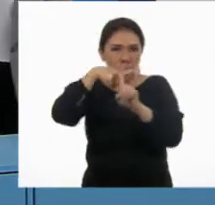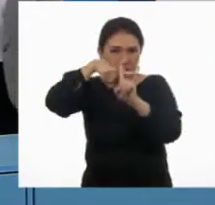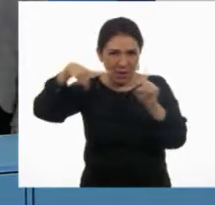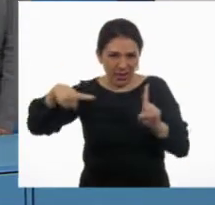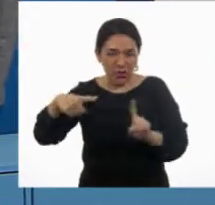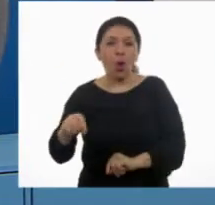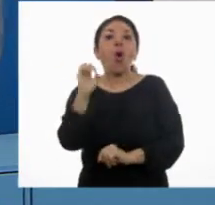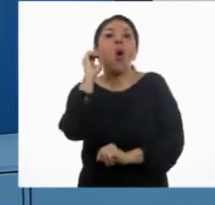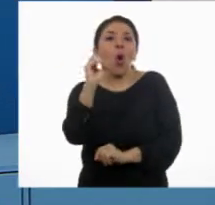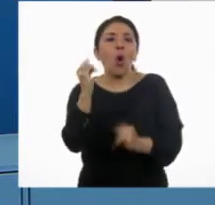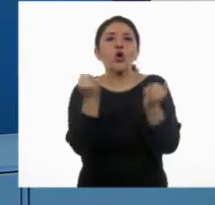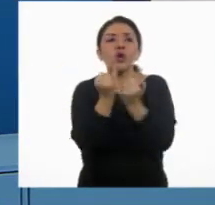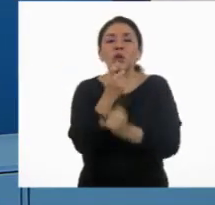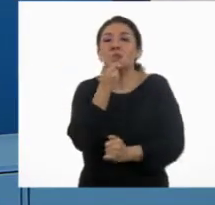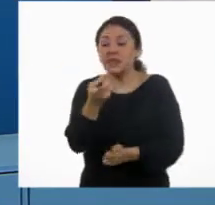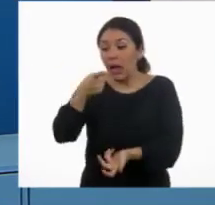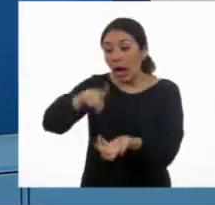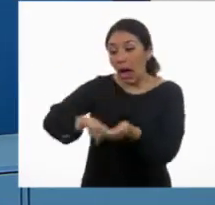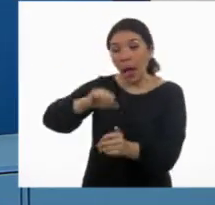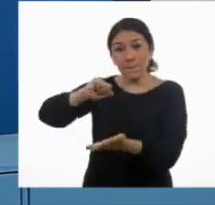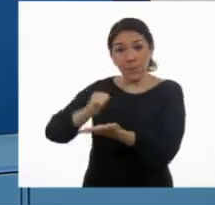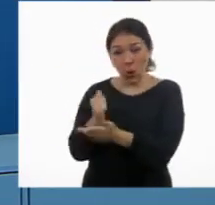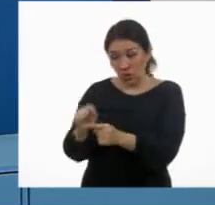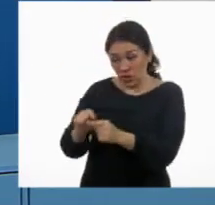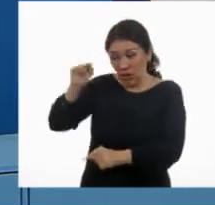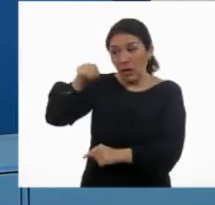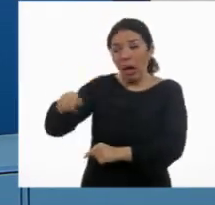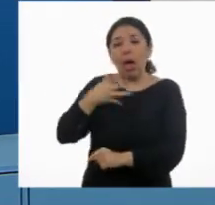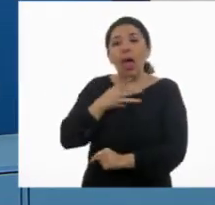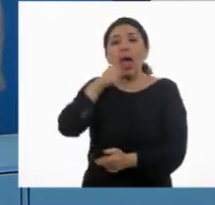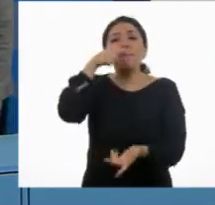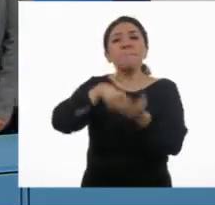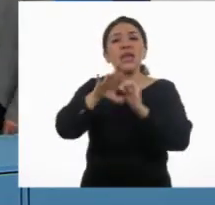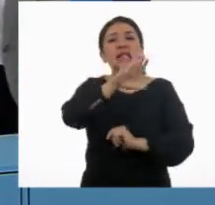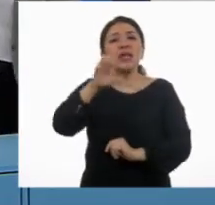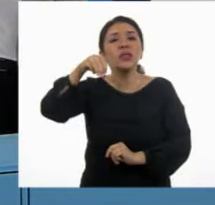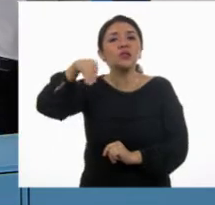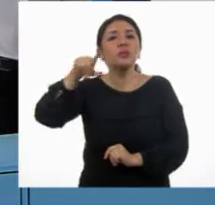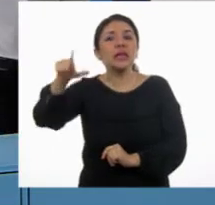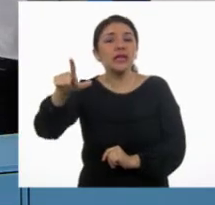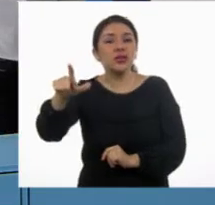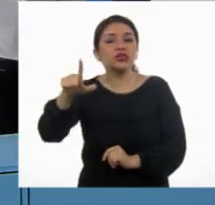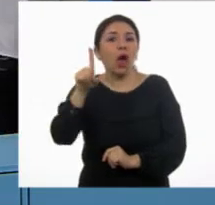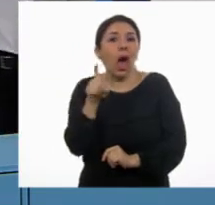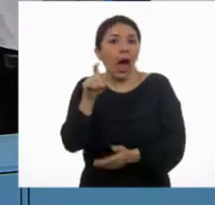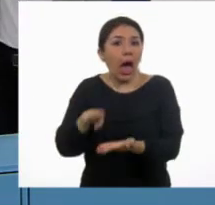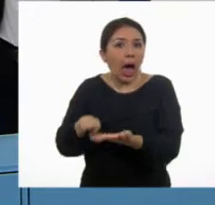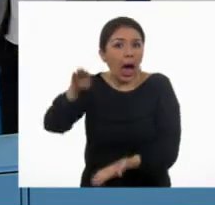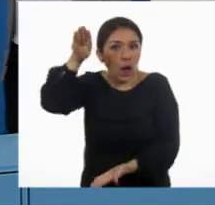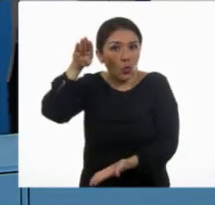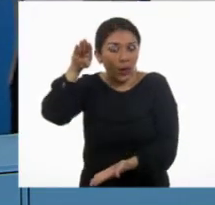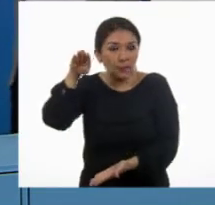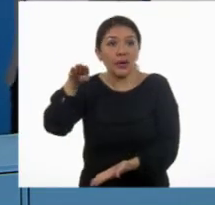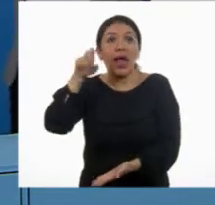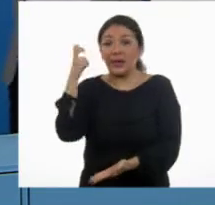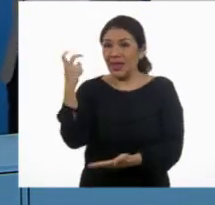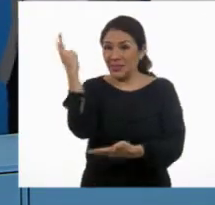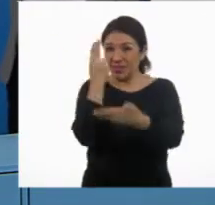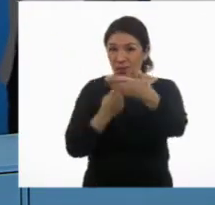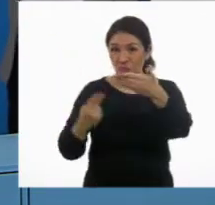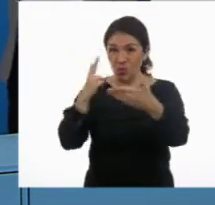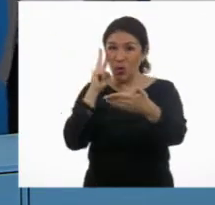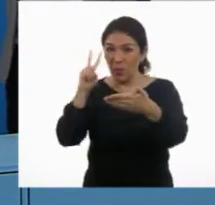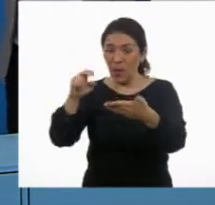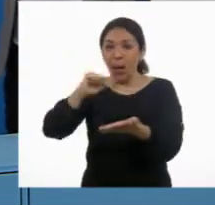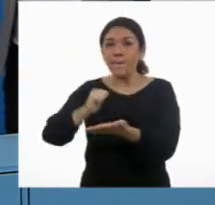decir también que la botella contiene 1.500 mililitros de producto. Y en el dibujo tenemos